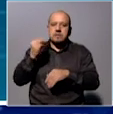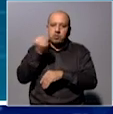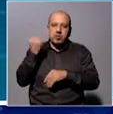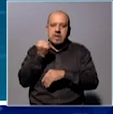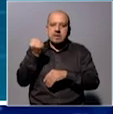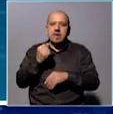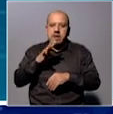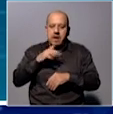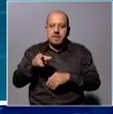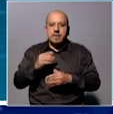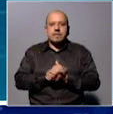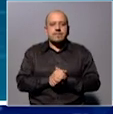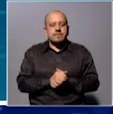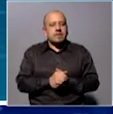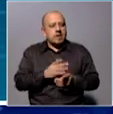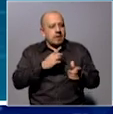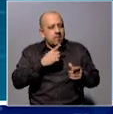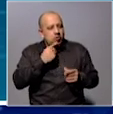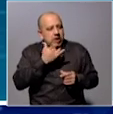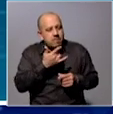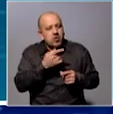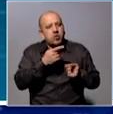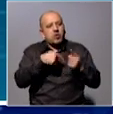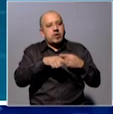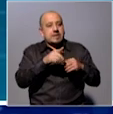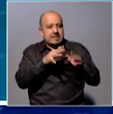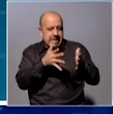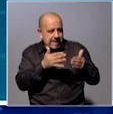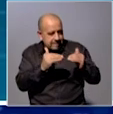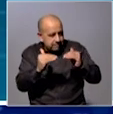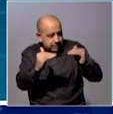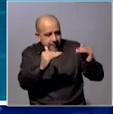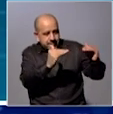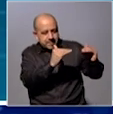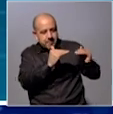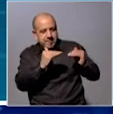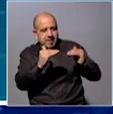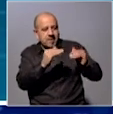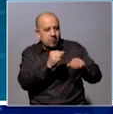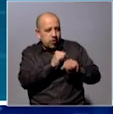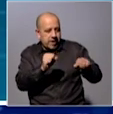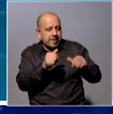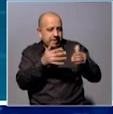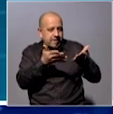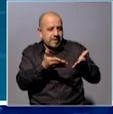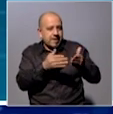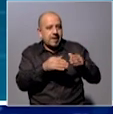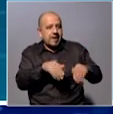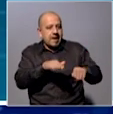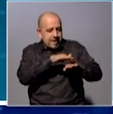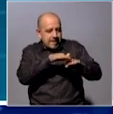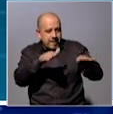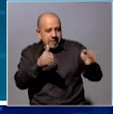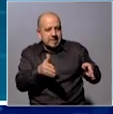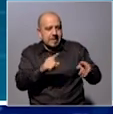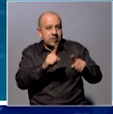el programa en sí, claramente. Se me ocurre que para conseguir ese efecto, esa equiparación, eso de que el escritorio no